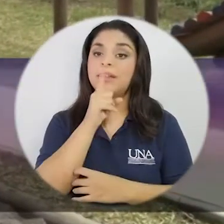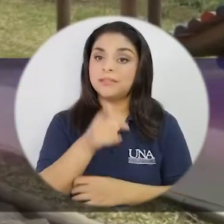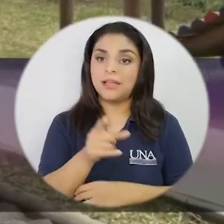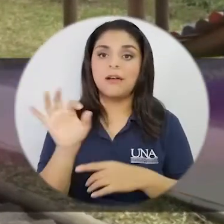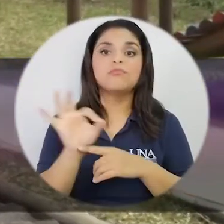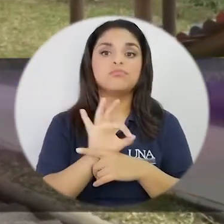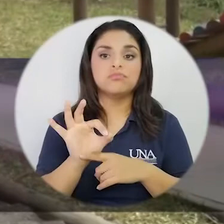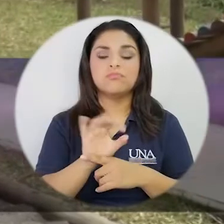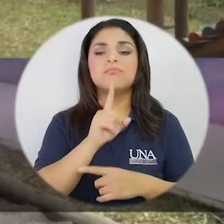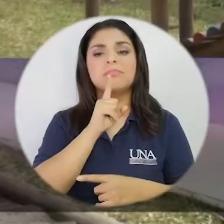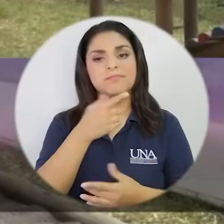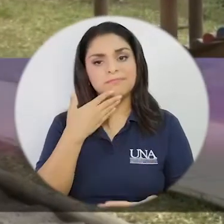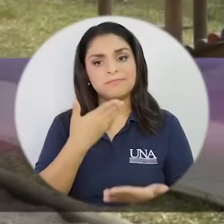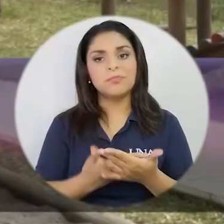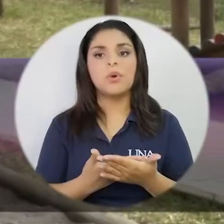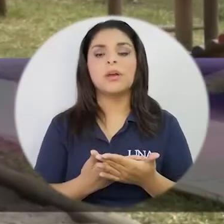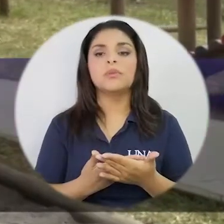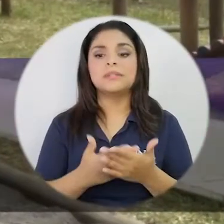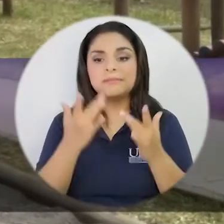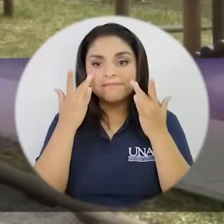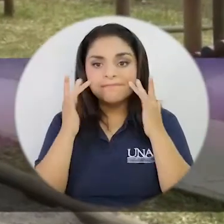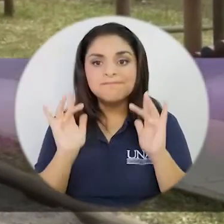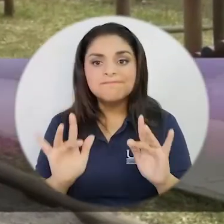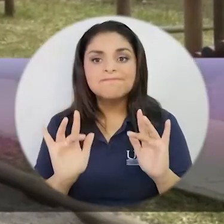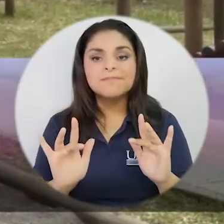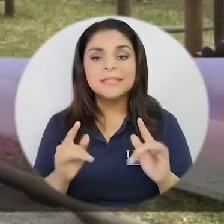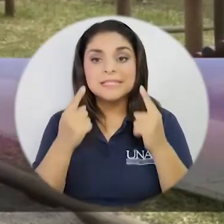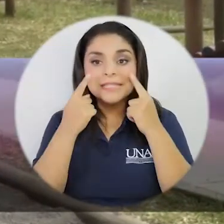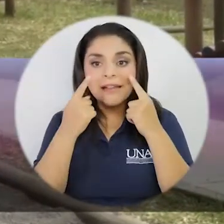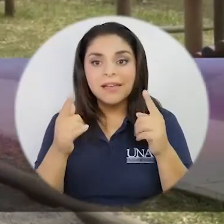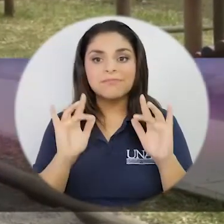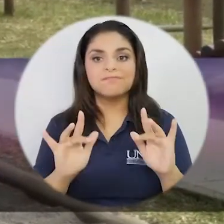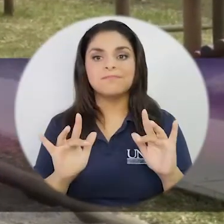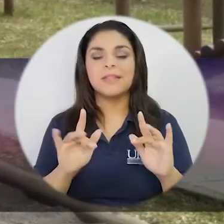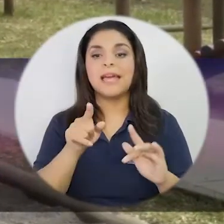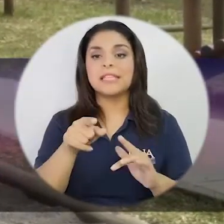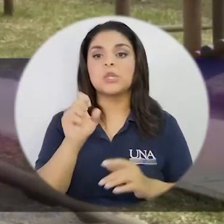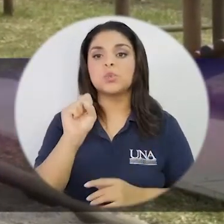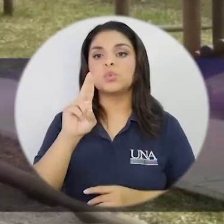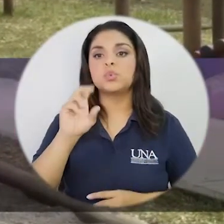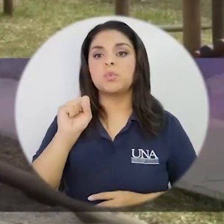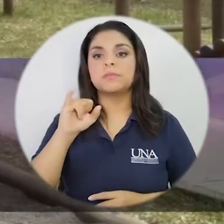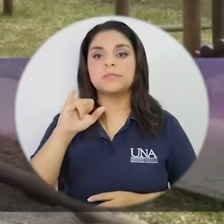realmente funcionan, realmente es tangible el subsidio